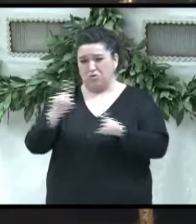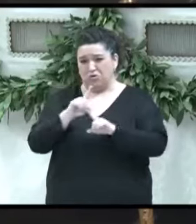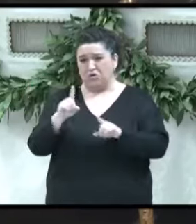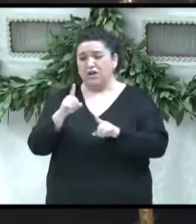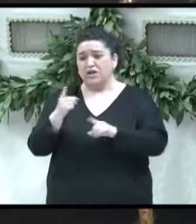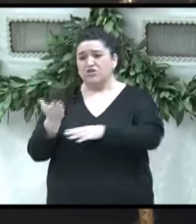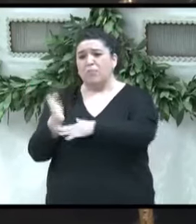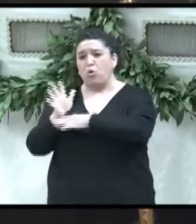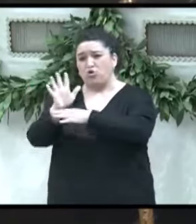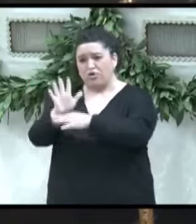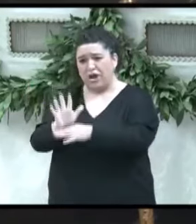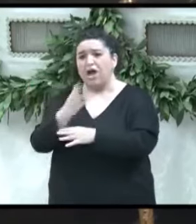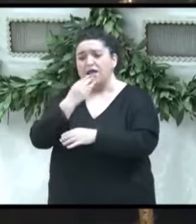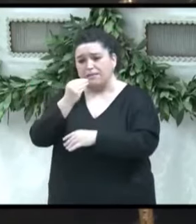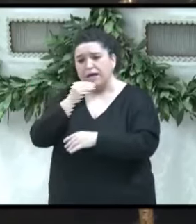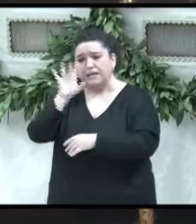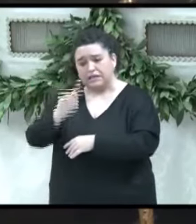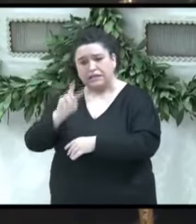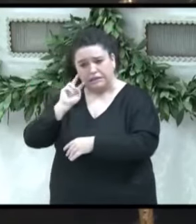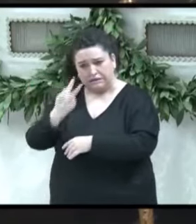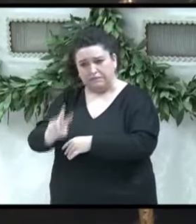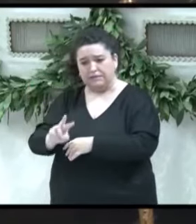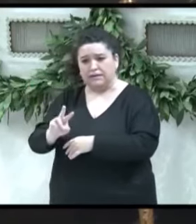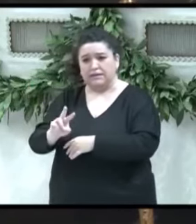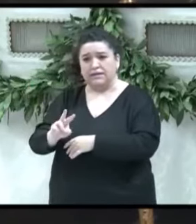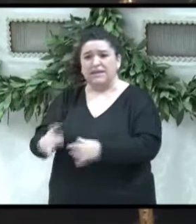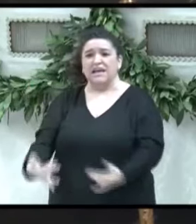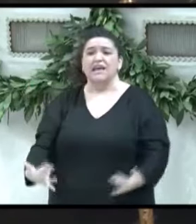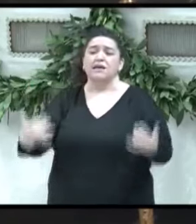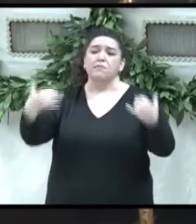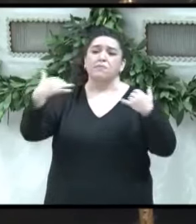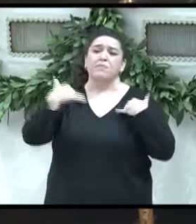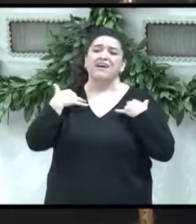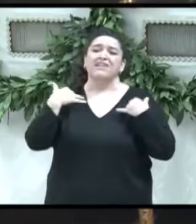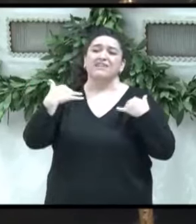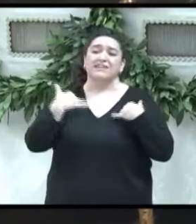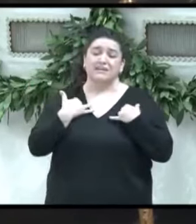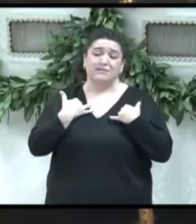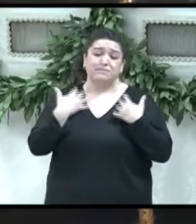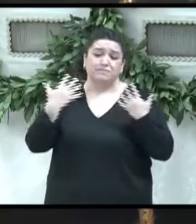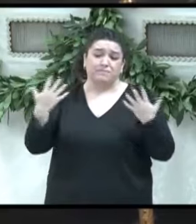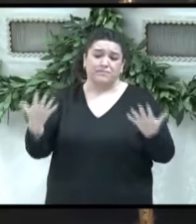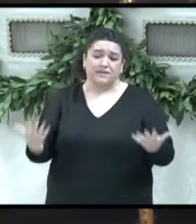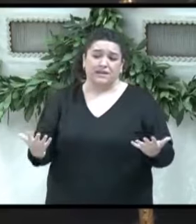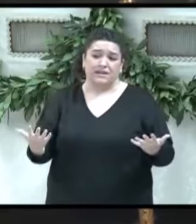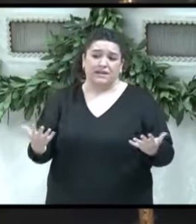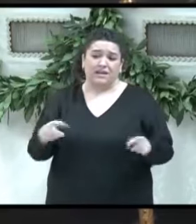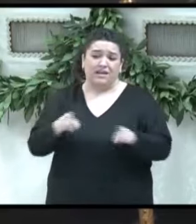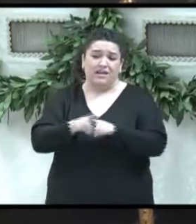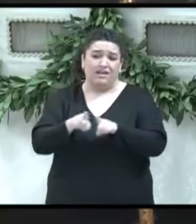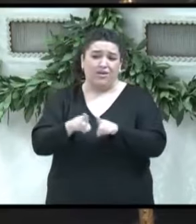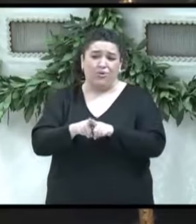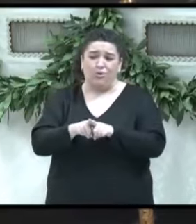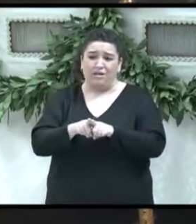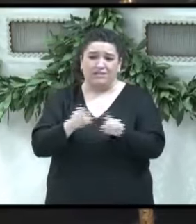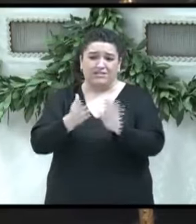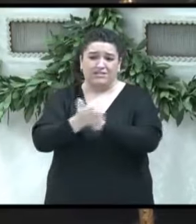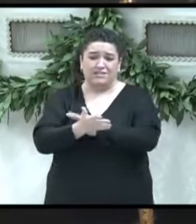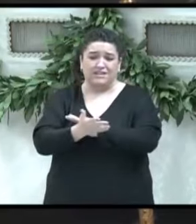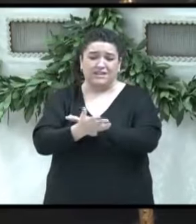en imágenes bonitas el martirio desgraciadamente por lo que supone de